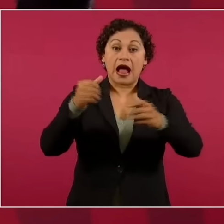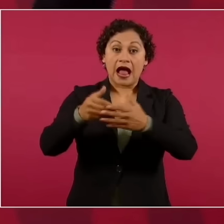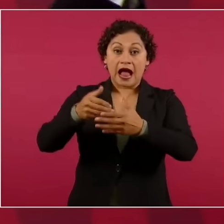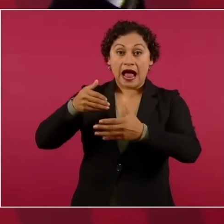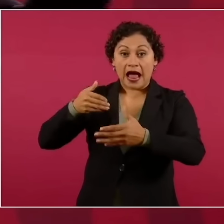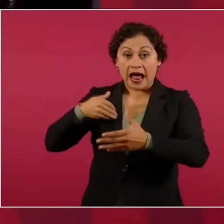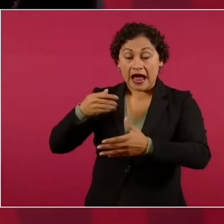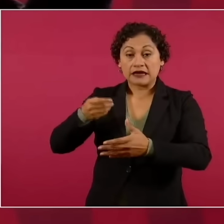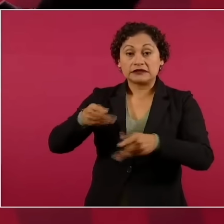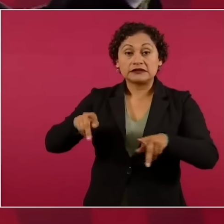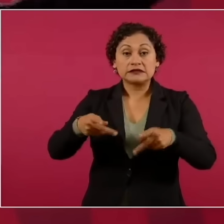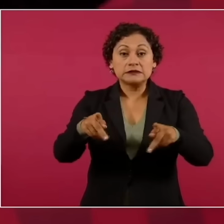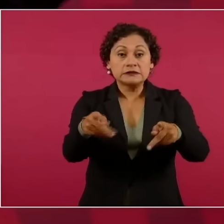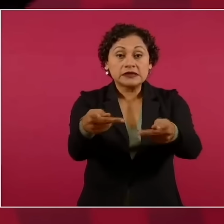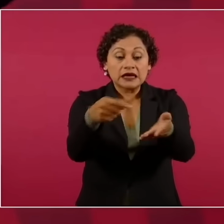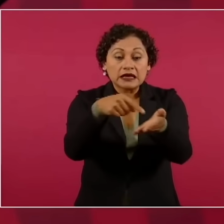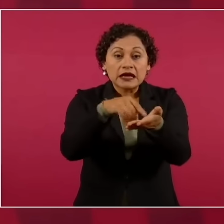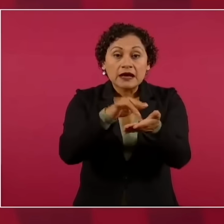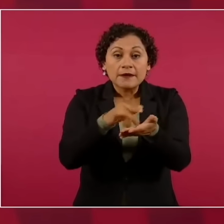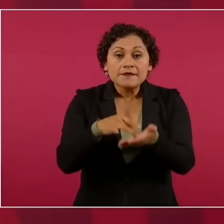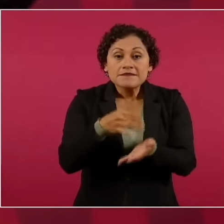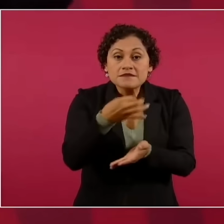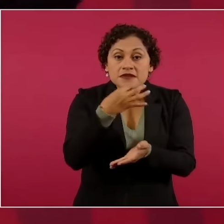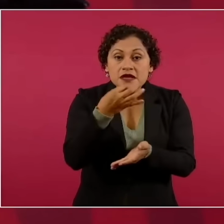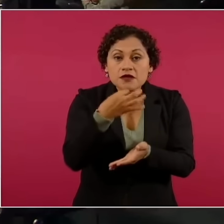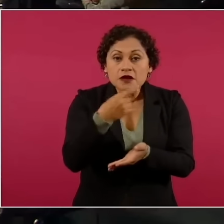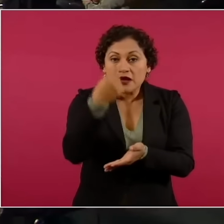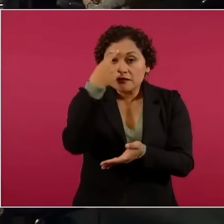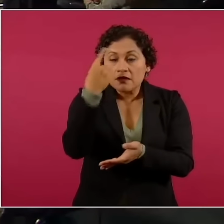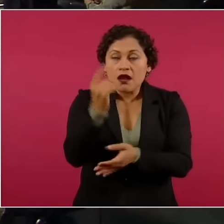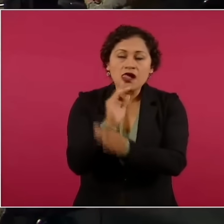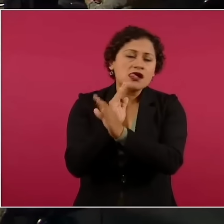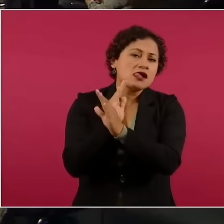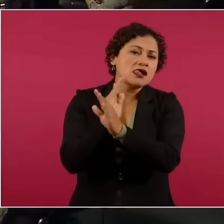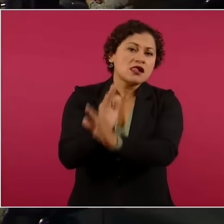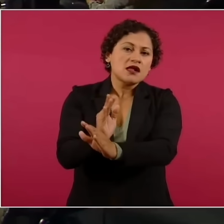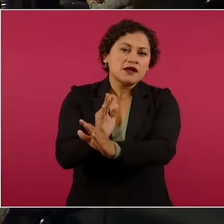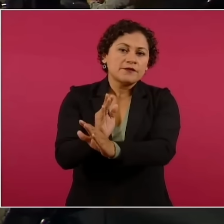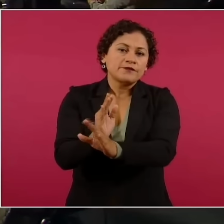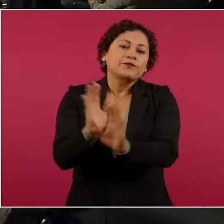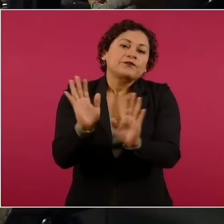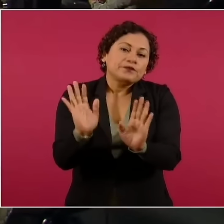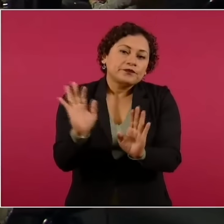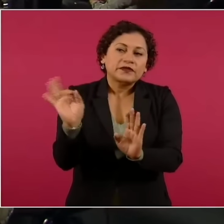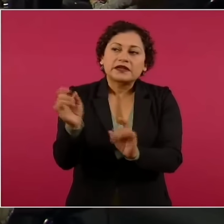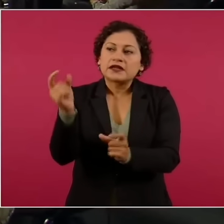hablando incluso de la posibilidad de una tercera guerra mundial.